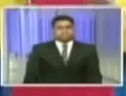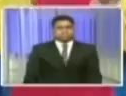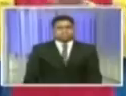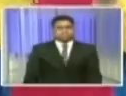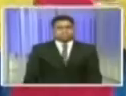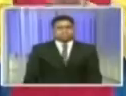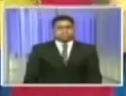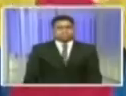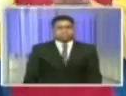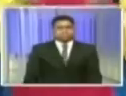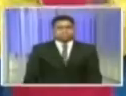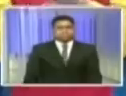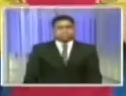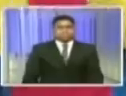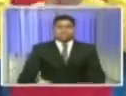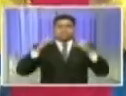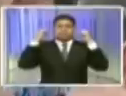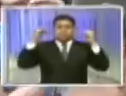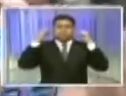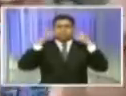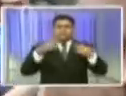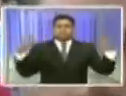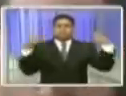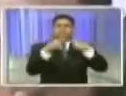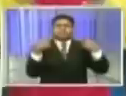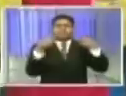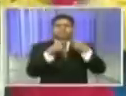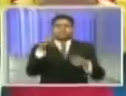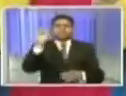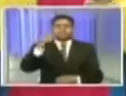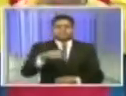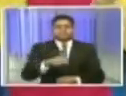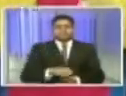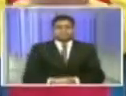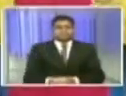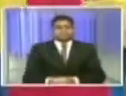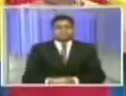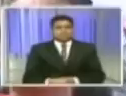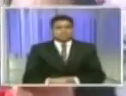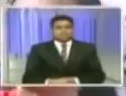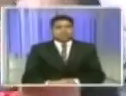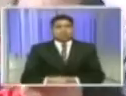Se lucha así, se lucha así.